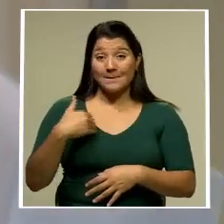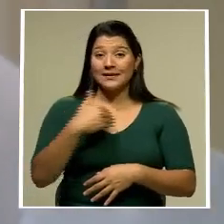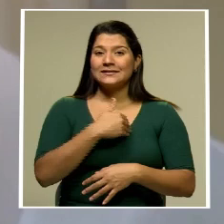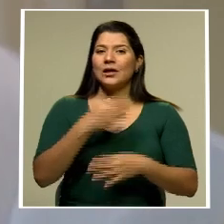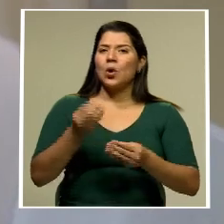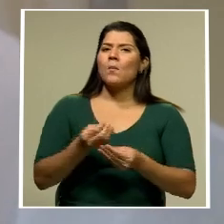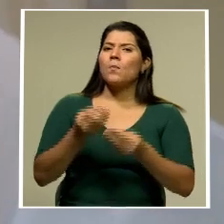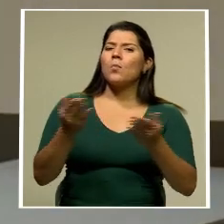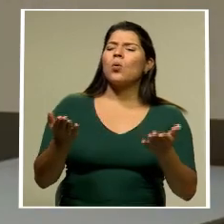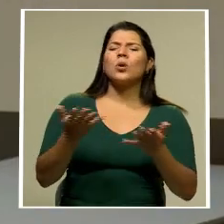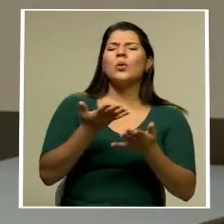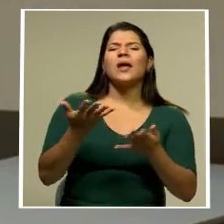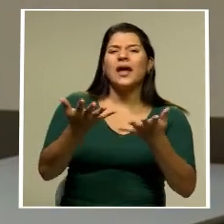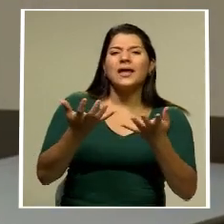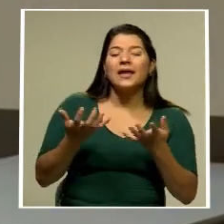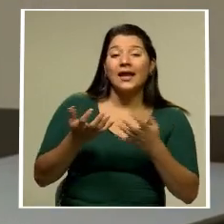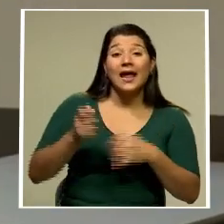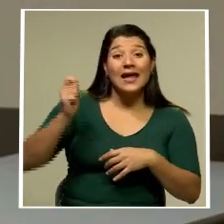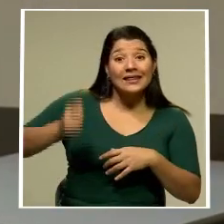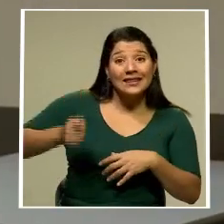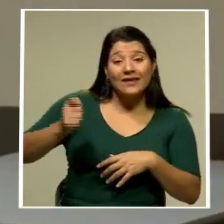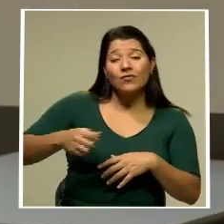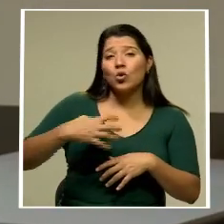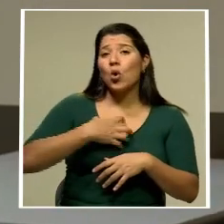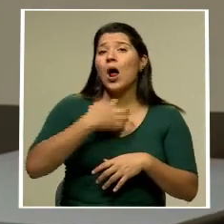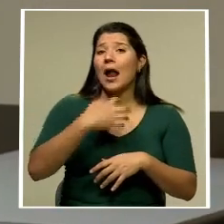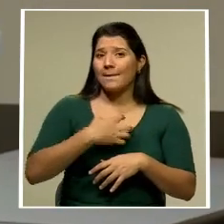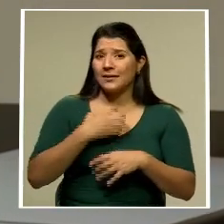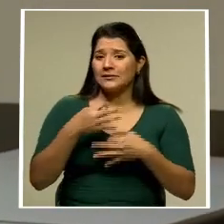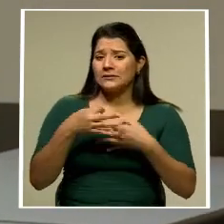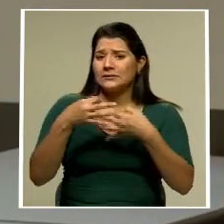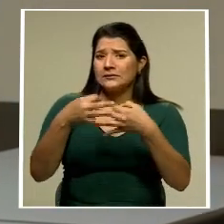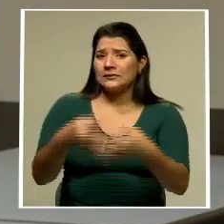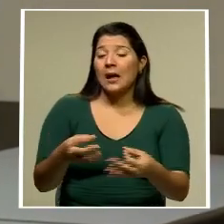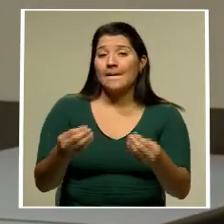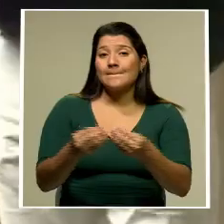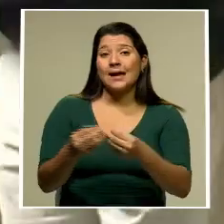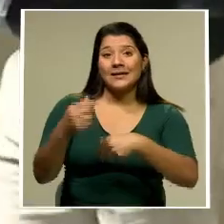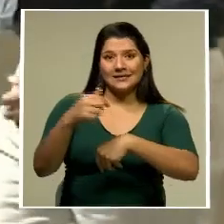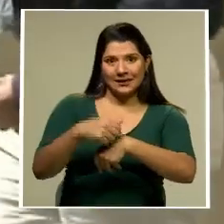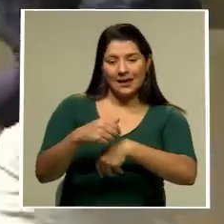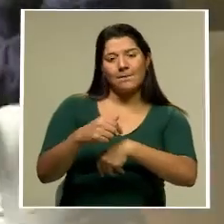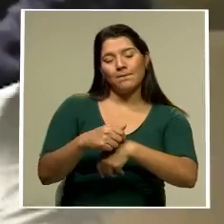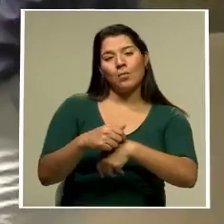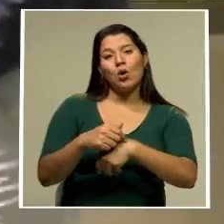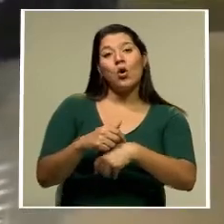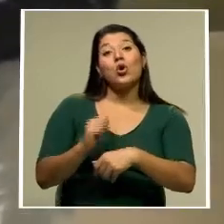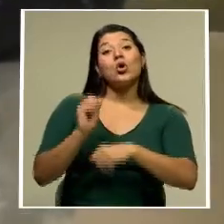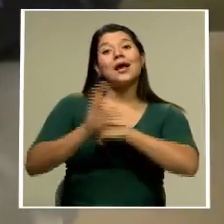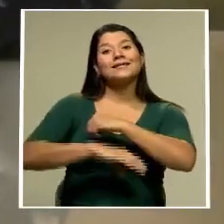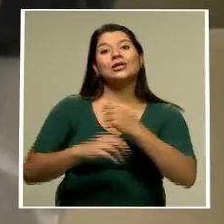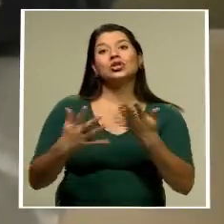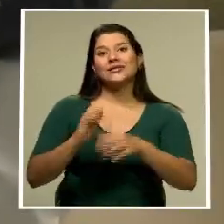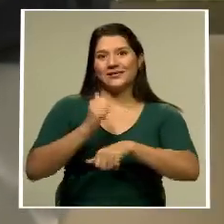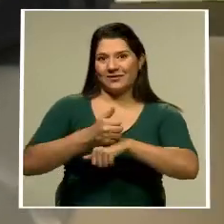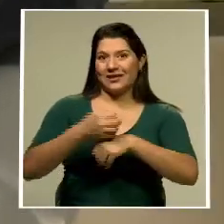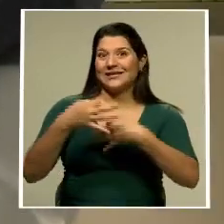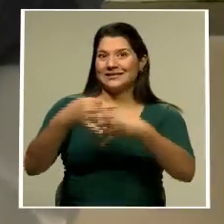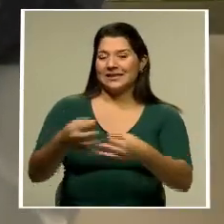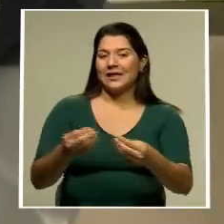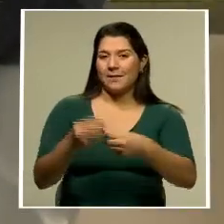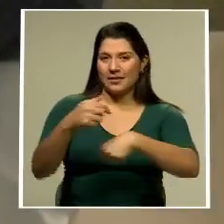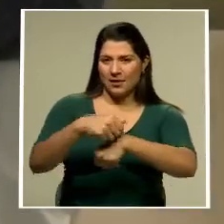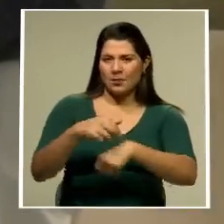Público busca que el Tribunal de Apelaciones extienda por periodo más largo las medidas cautelares ya impuestas, además de solicitar